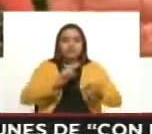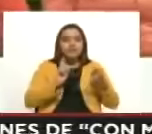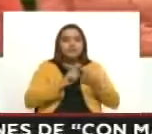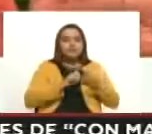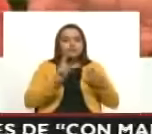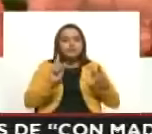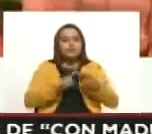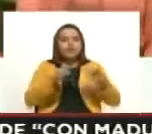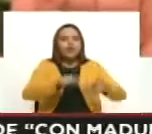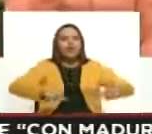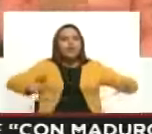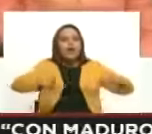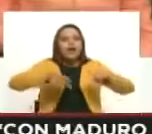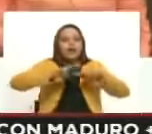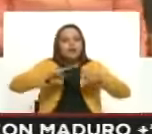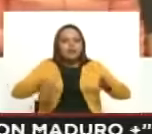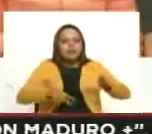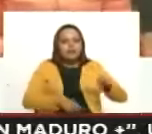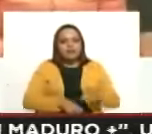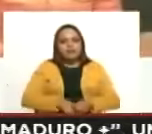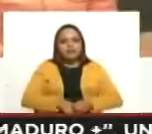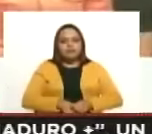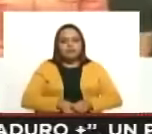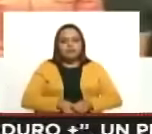los cuadrantes de paz,